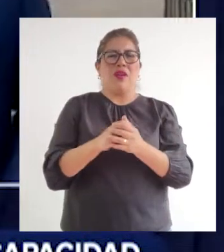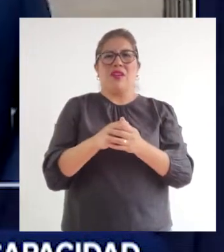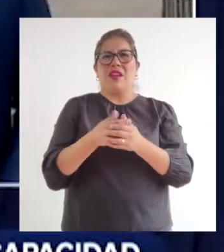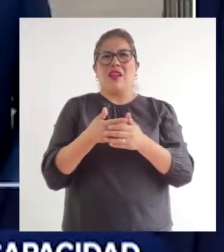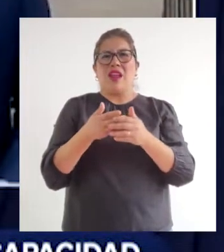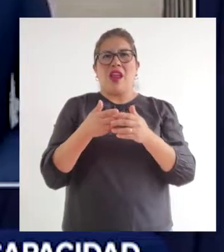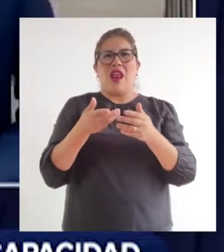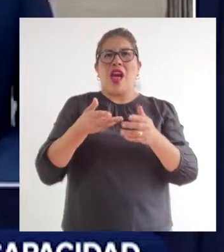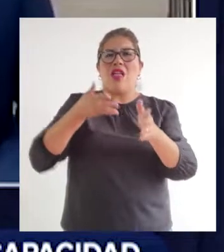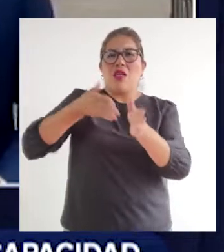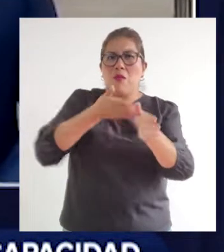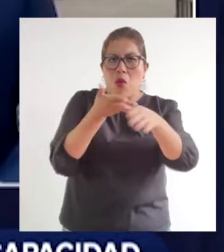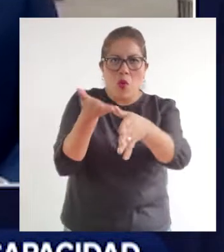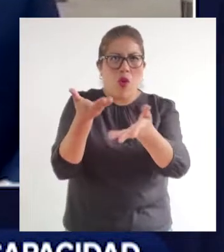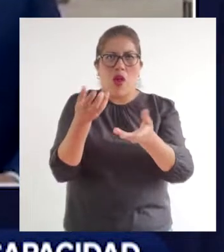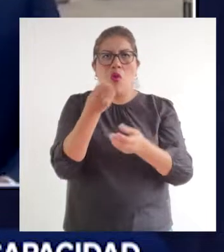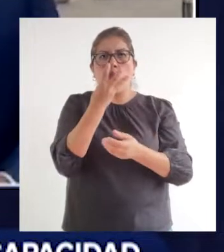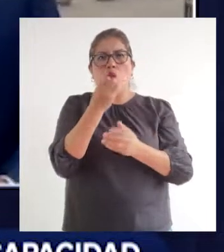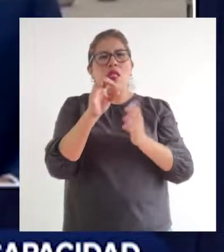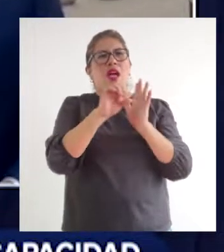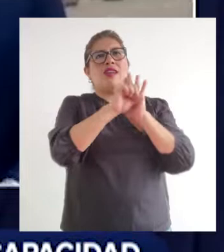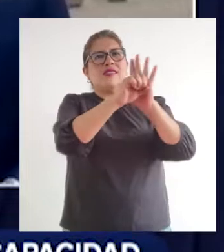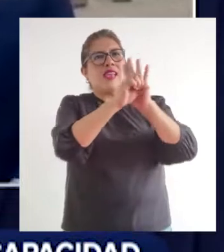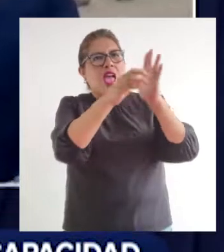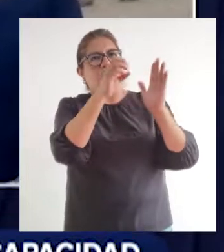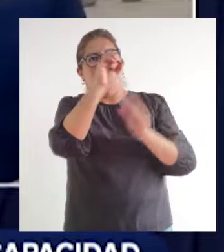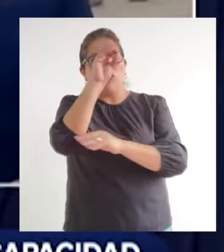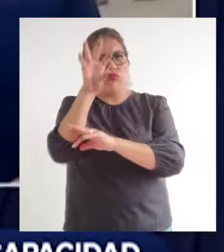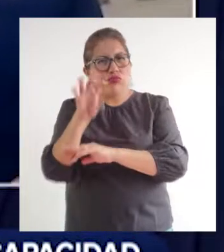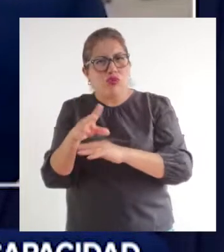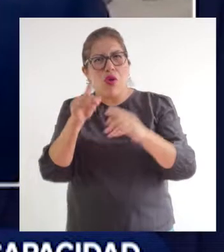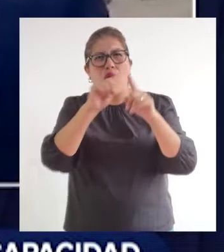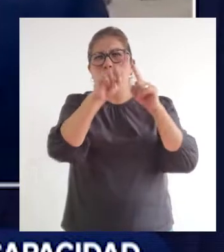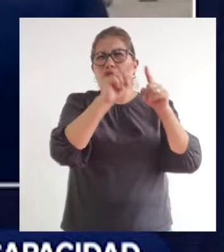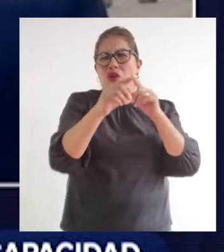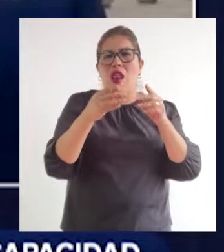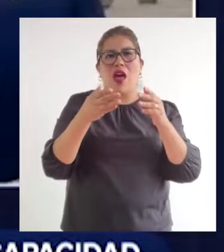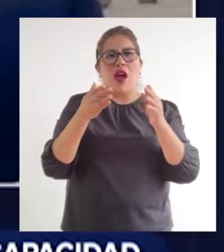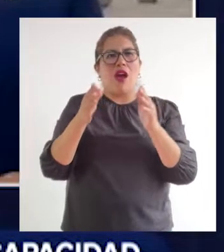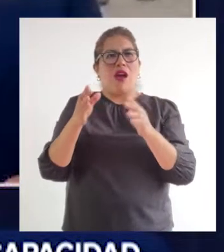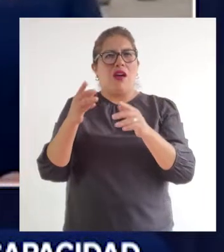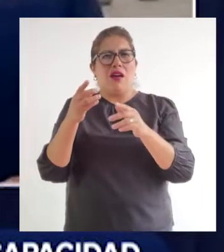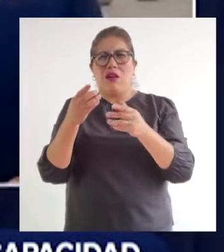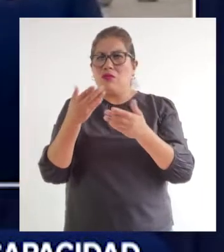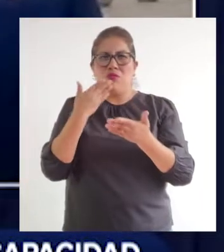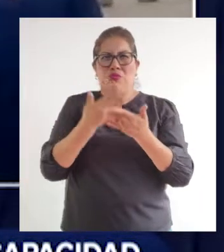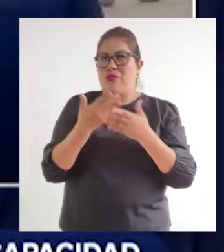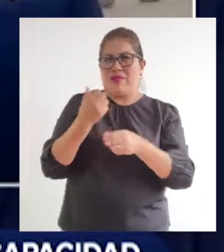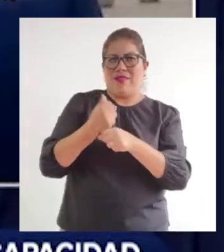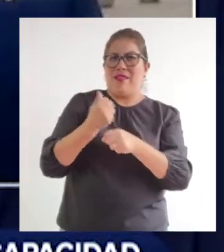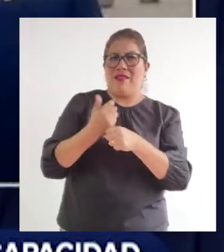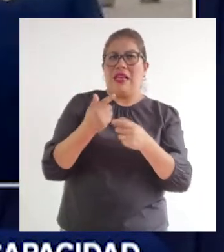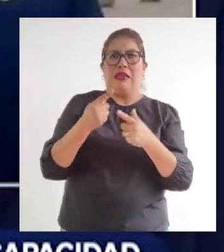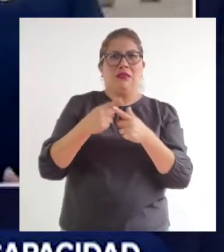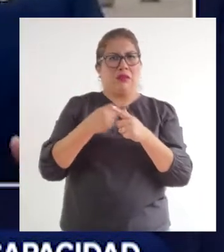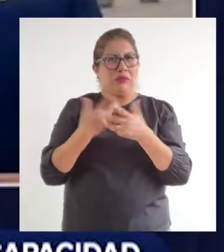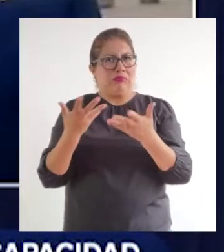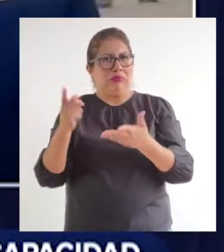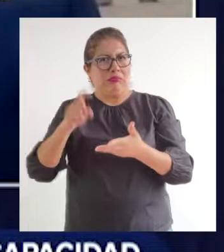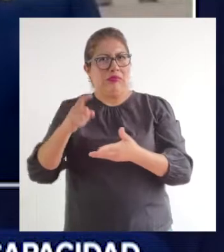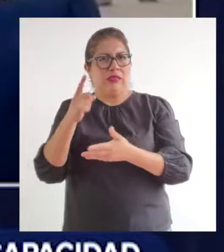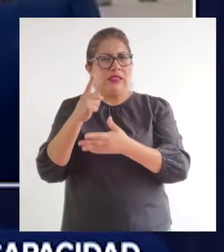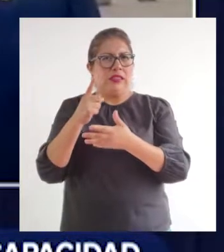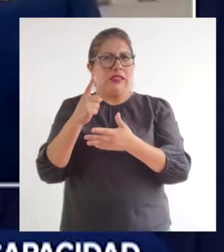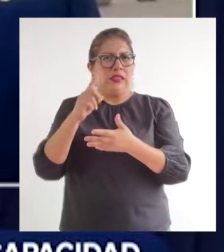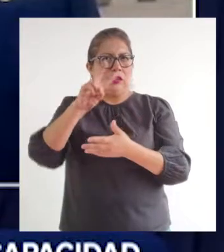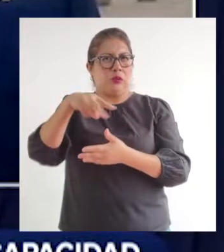funcionan, no hay señales suficientes para todas las personas con discapacidad. Y hemos tenido que empezar a realizar los informes